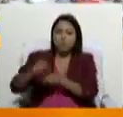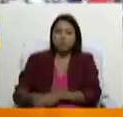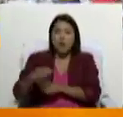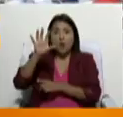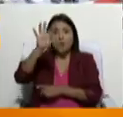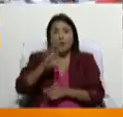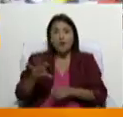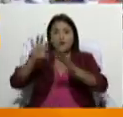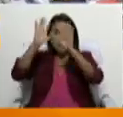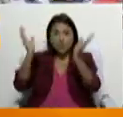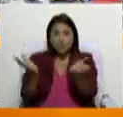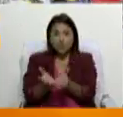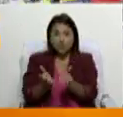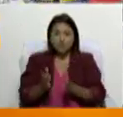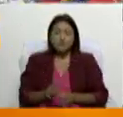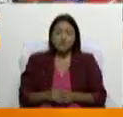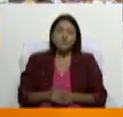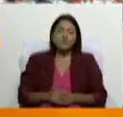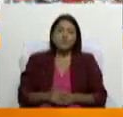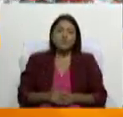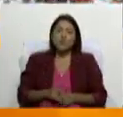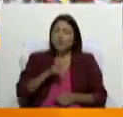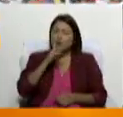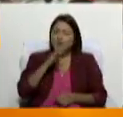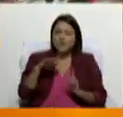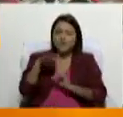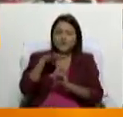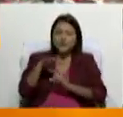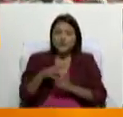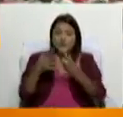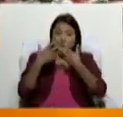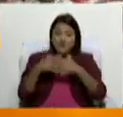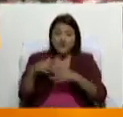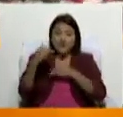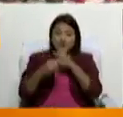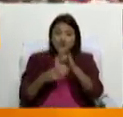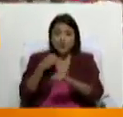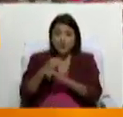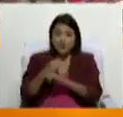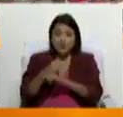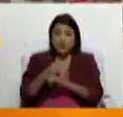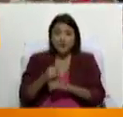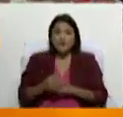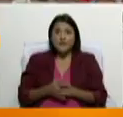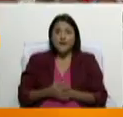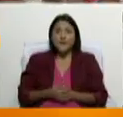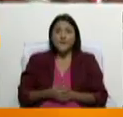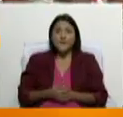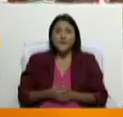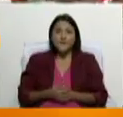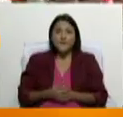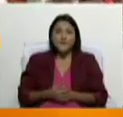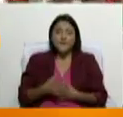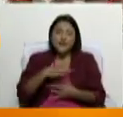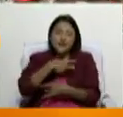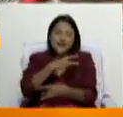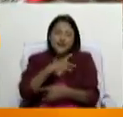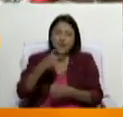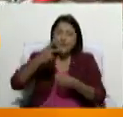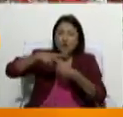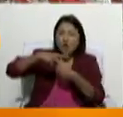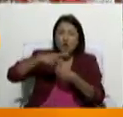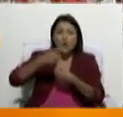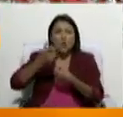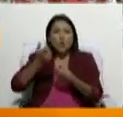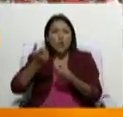Esto es una estrategia nefasta de corporaciones y corporativos que están con intereses energéticos en esa